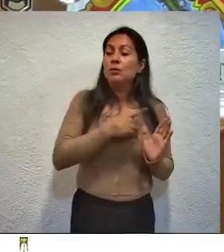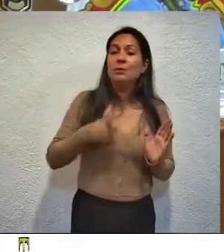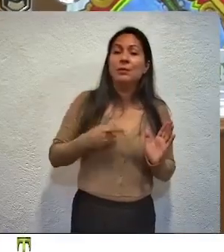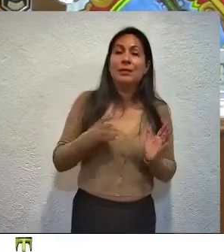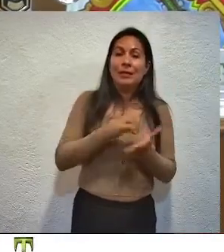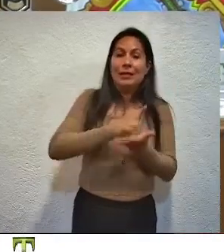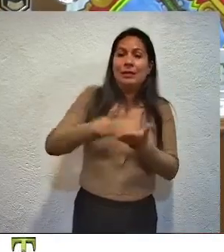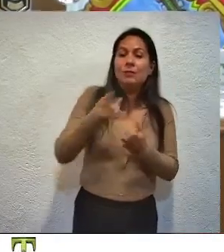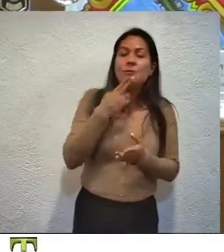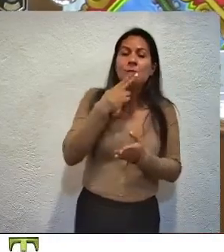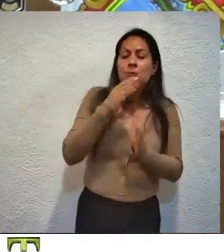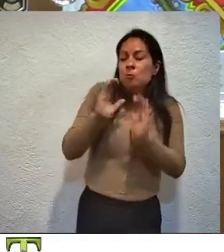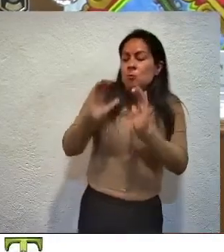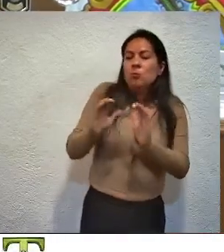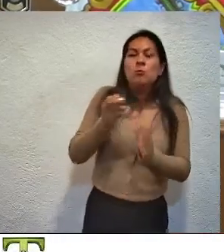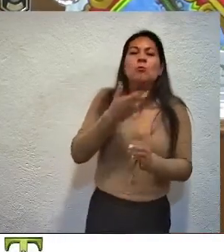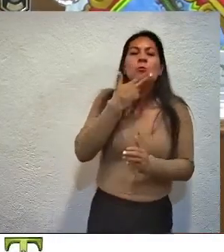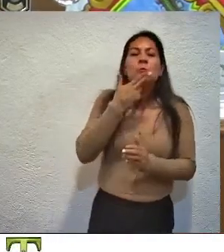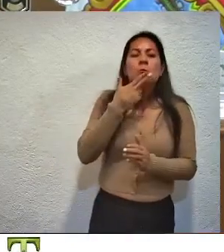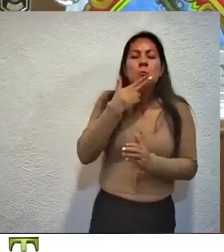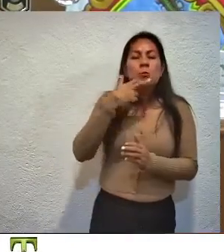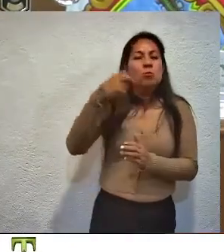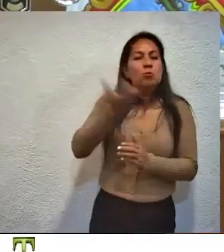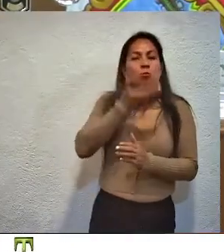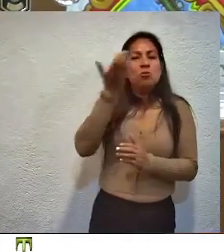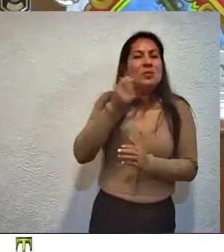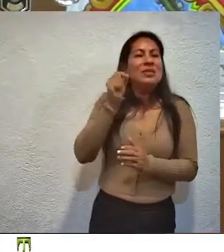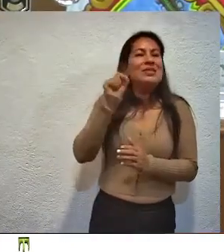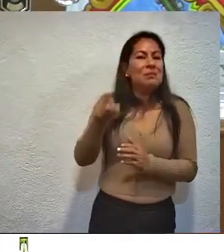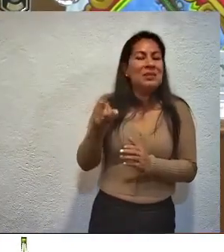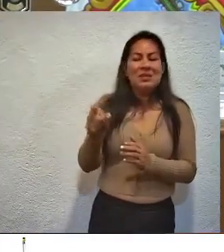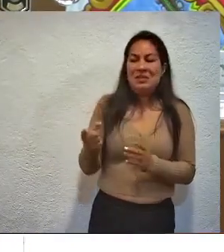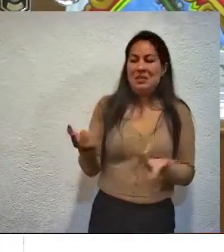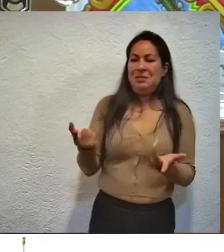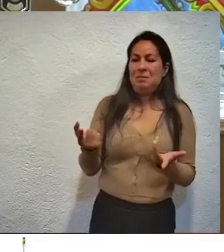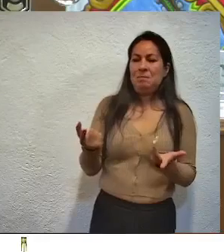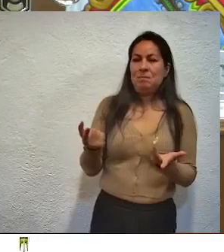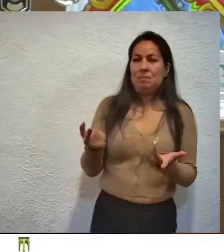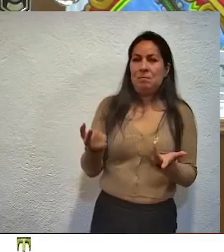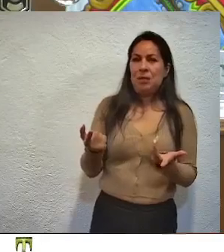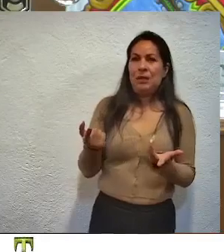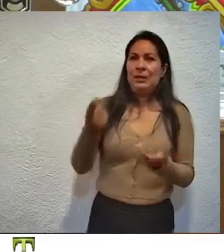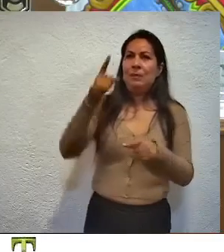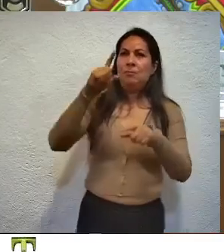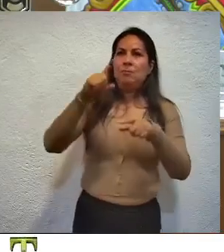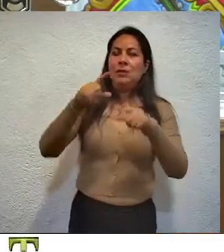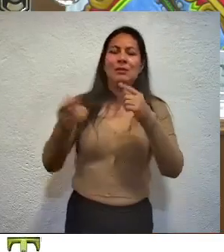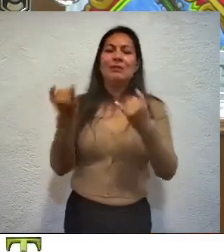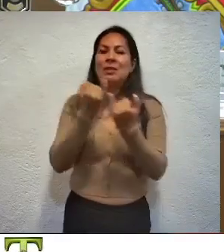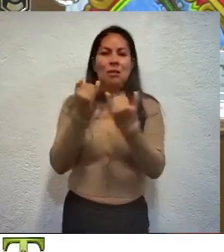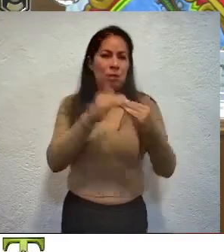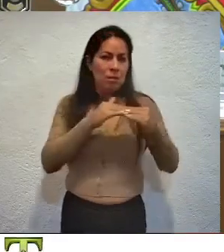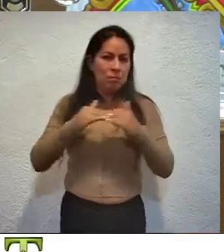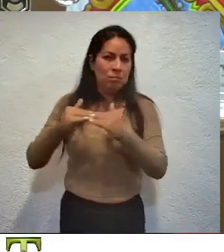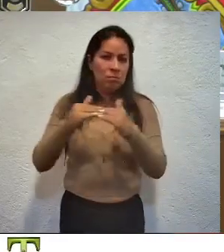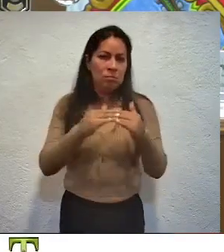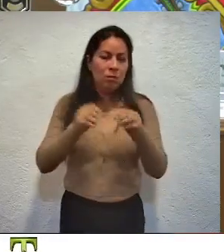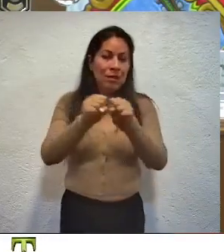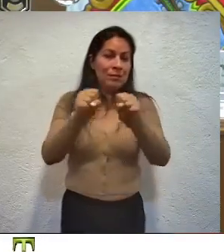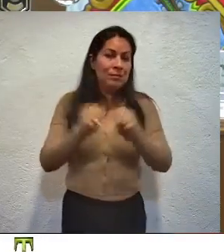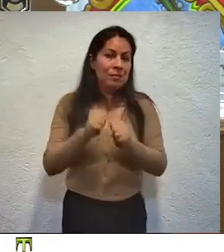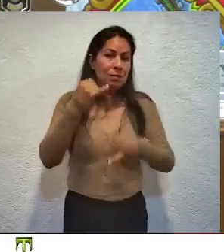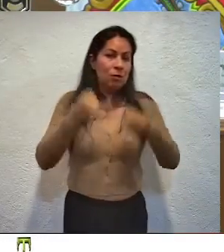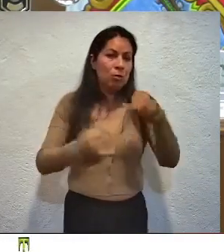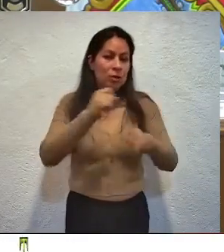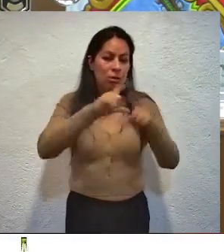derecho de conservar sus costumbres e instituciones propias, siempre que éstas no sean incompatibles con los derechos fundamentales definidos por el sistema